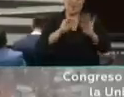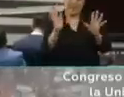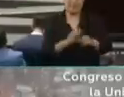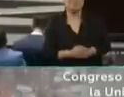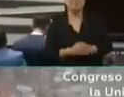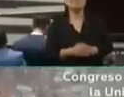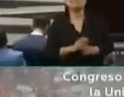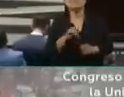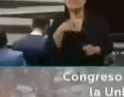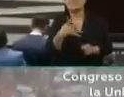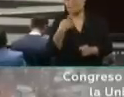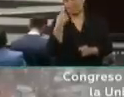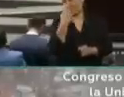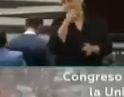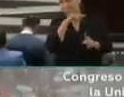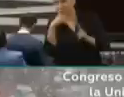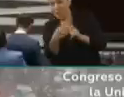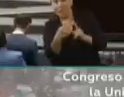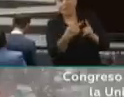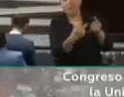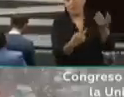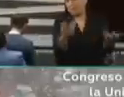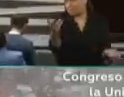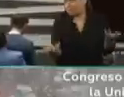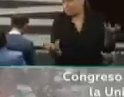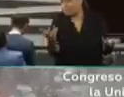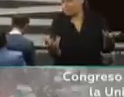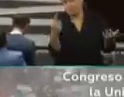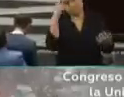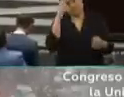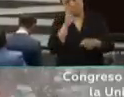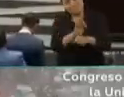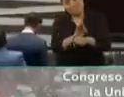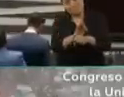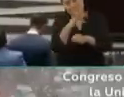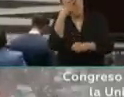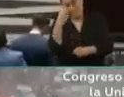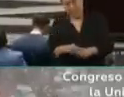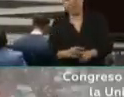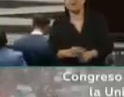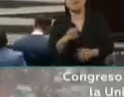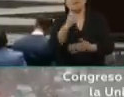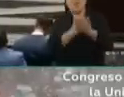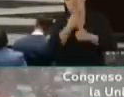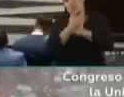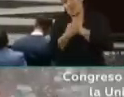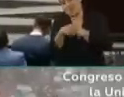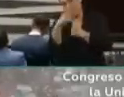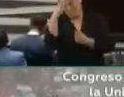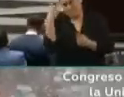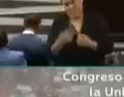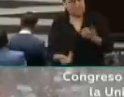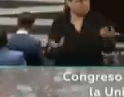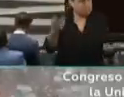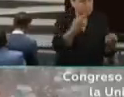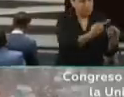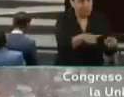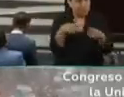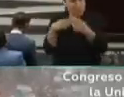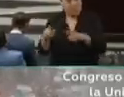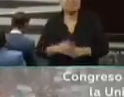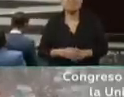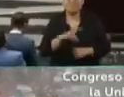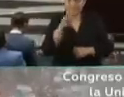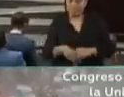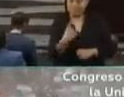dos visiones, las dos visiones de patria y los dos proyectos de nación. Y me entristece que a